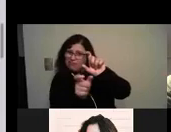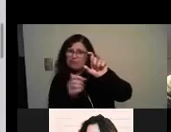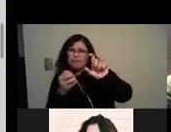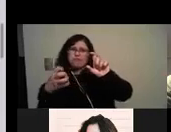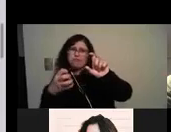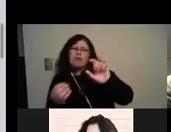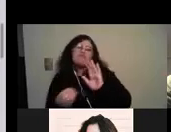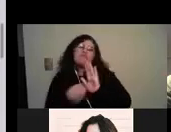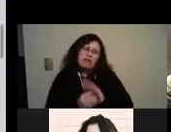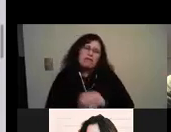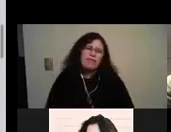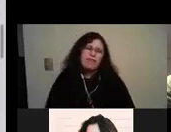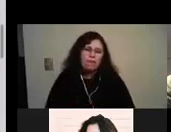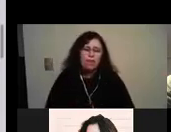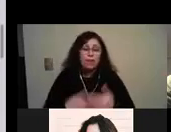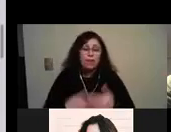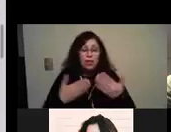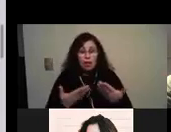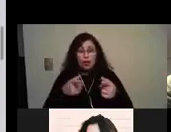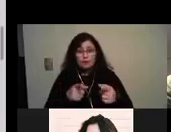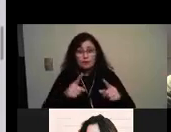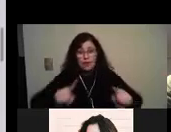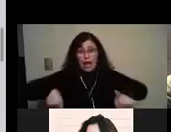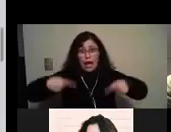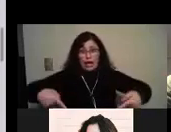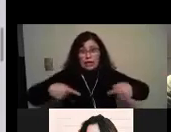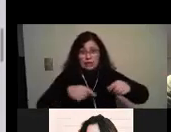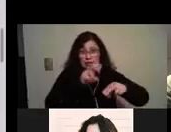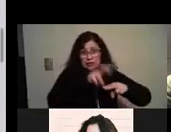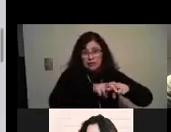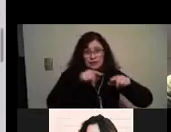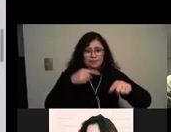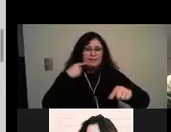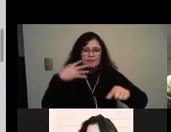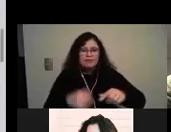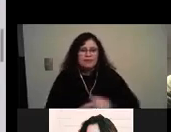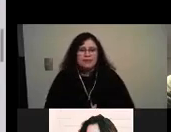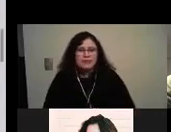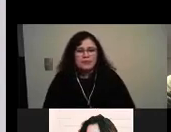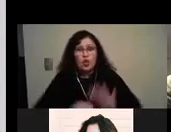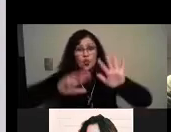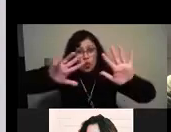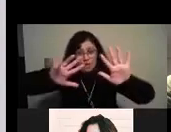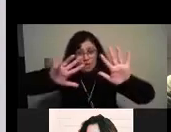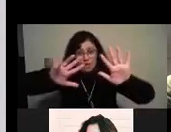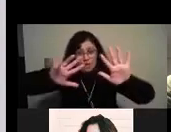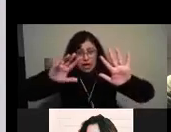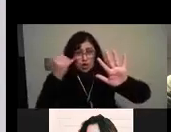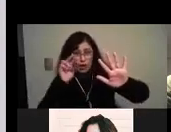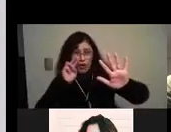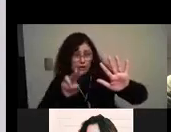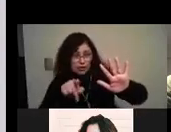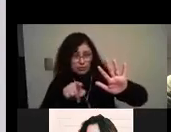Les presento esto de la silla de ruedas, que es importante. Estos apoyapiés que aparecen con el número 9, la gran mayoría de las sillas